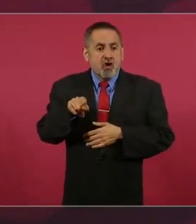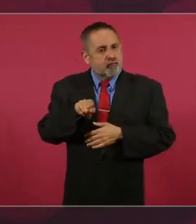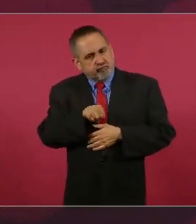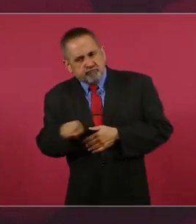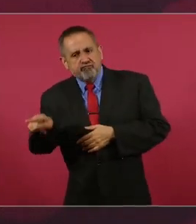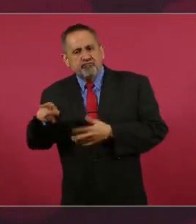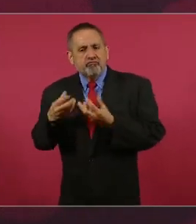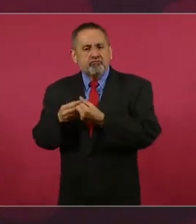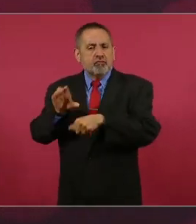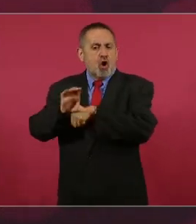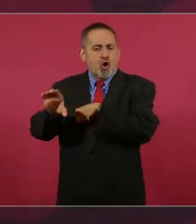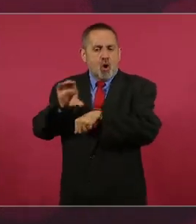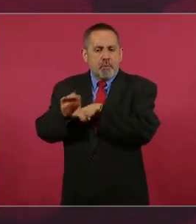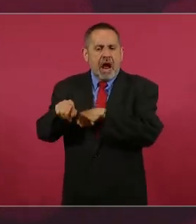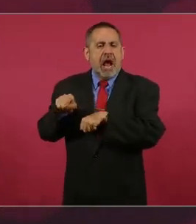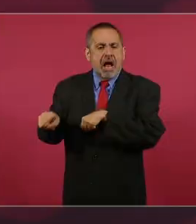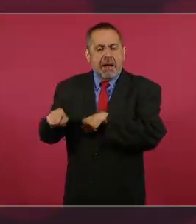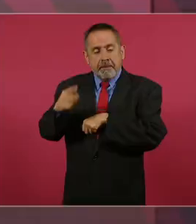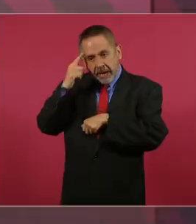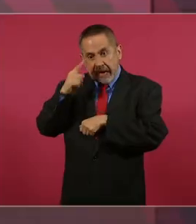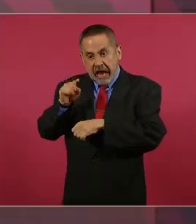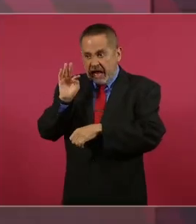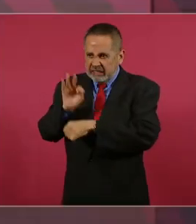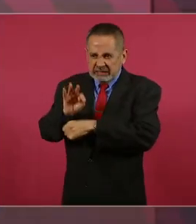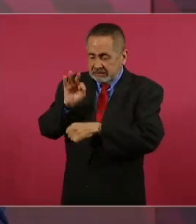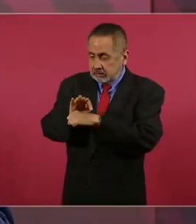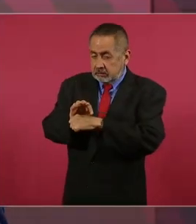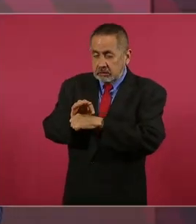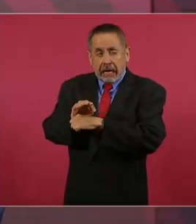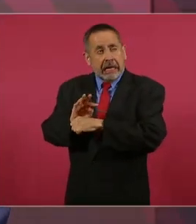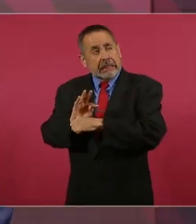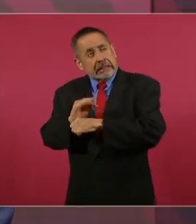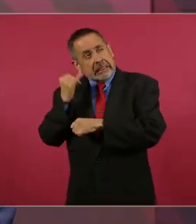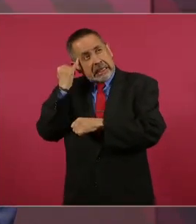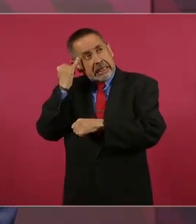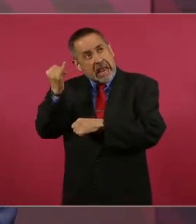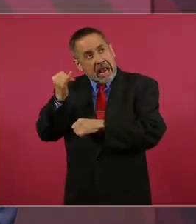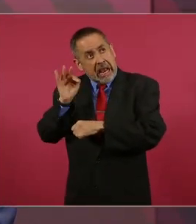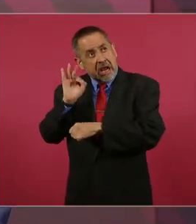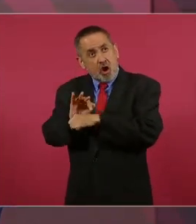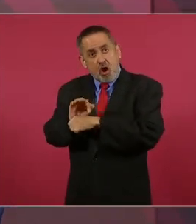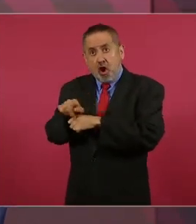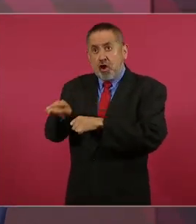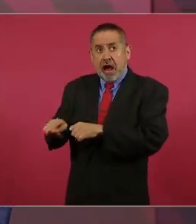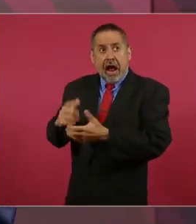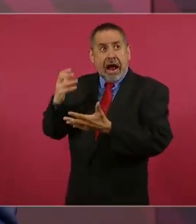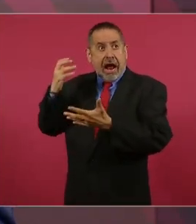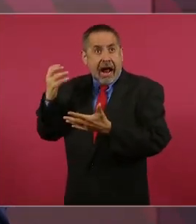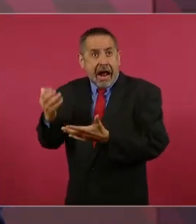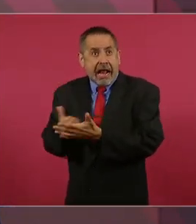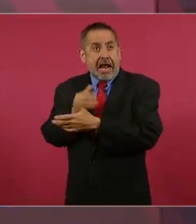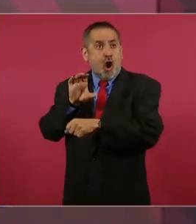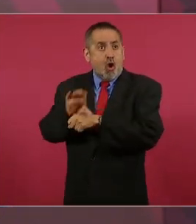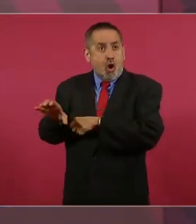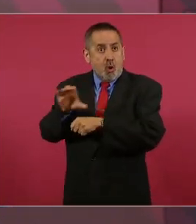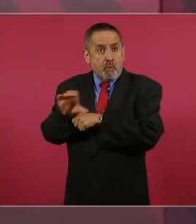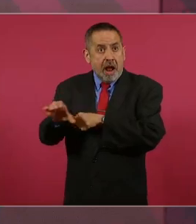porque quería que una vez lograda la integración de Colombia, el triunfo de los